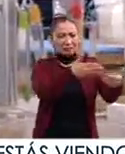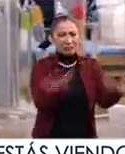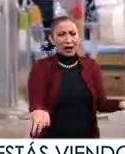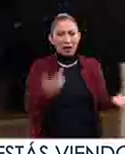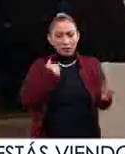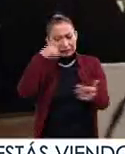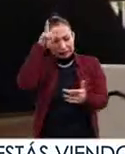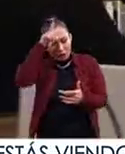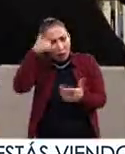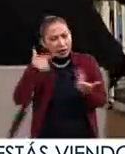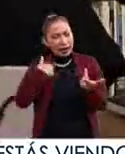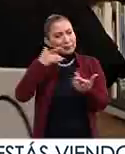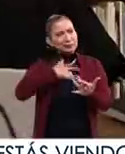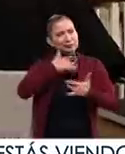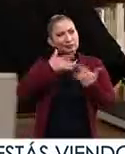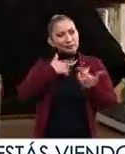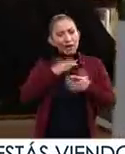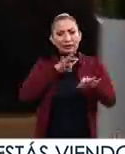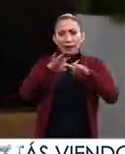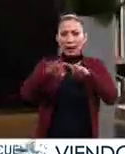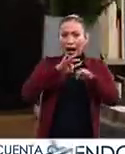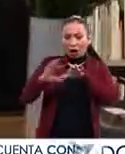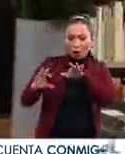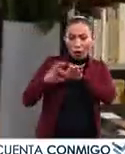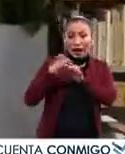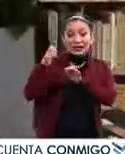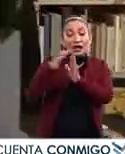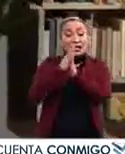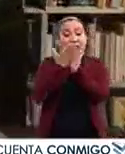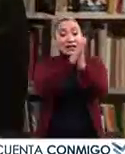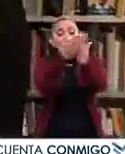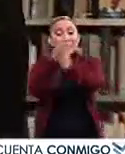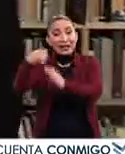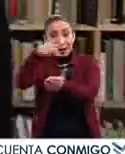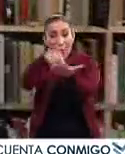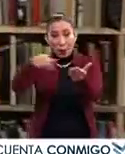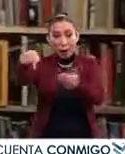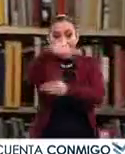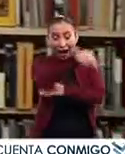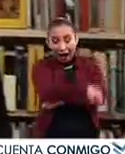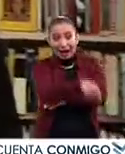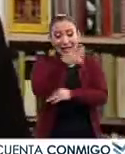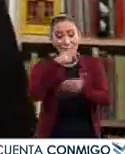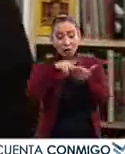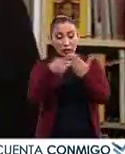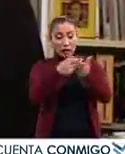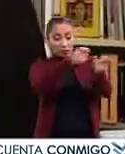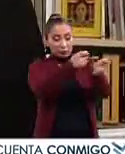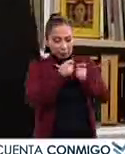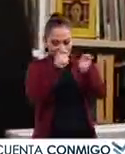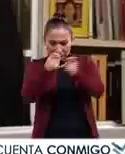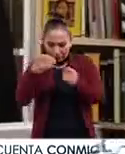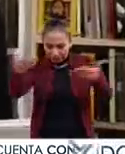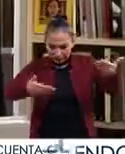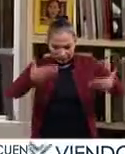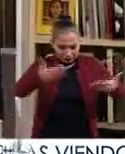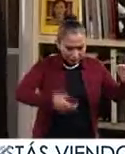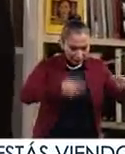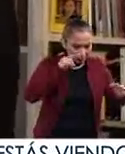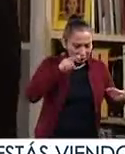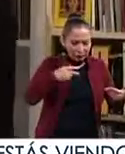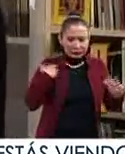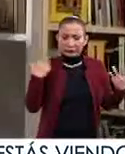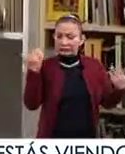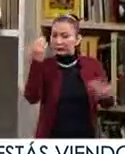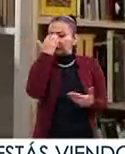sentido común y un trabajo una a una. Y eso es librerías. Los proyectos editoriales que heredo, de repente me pongo